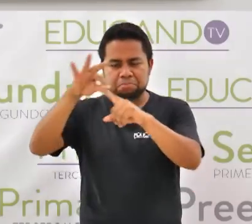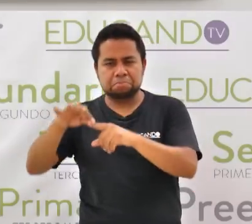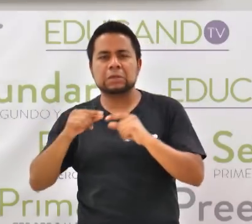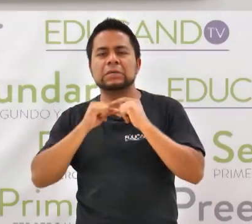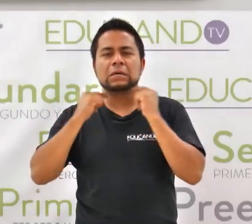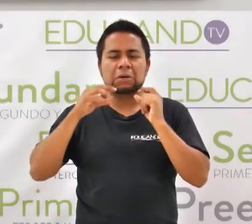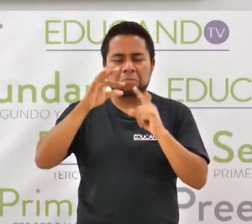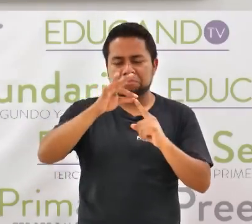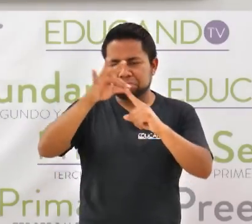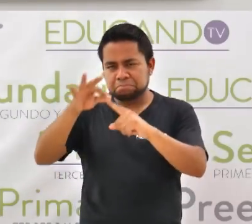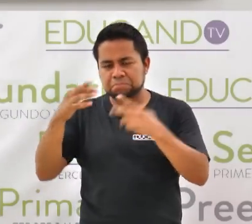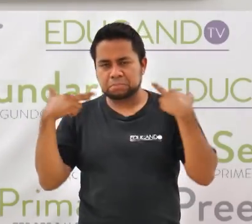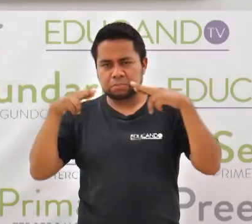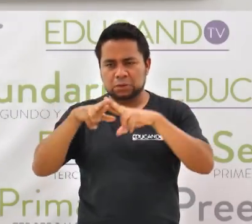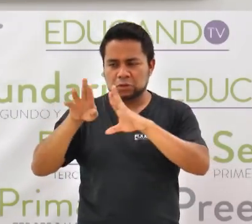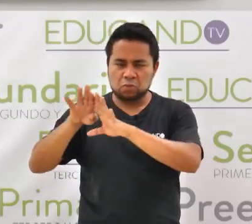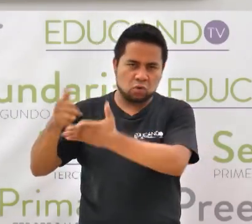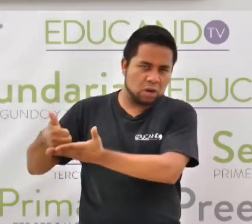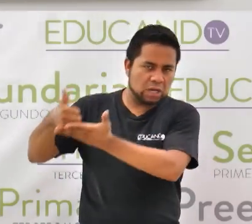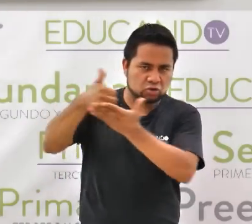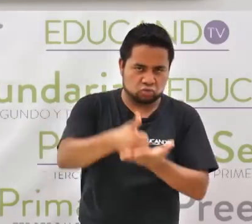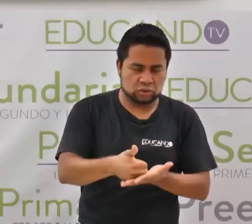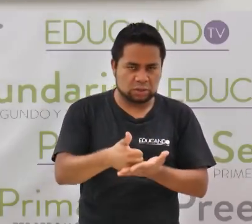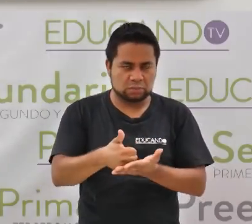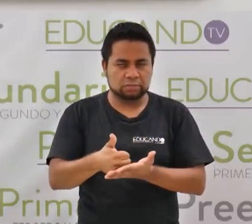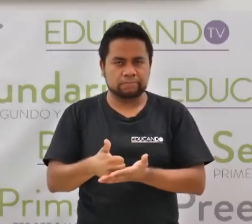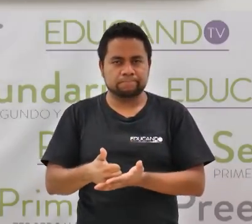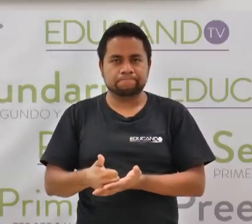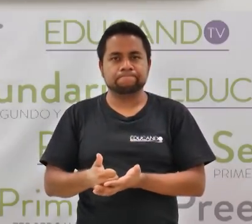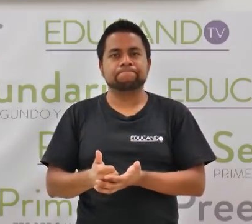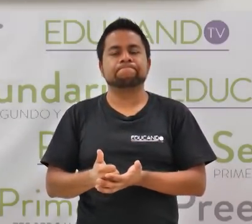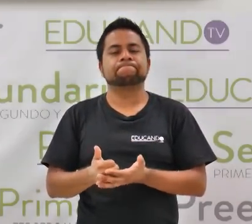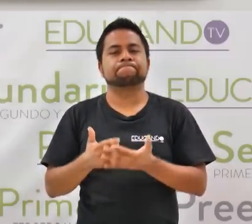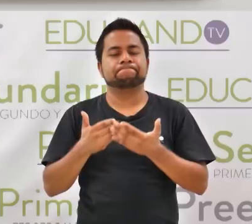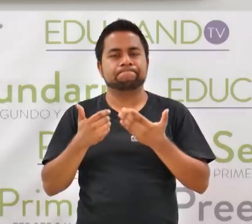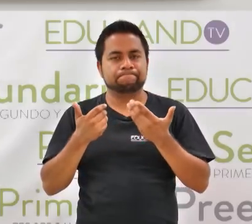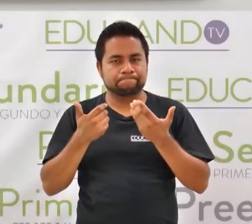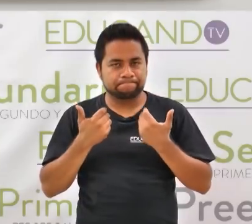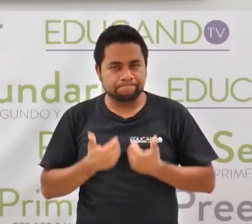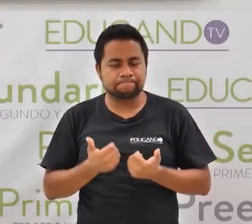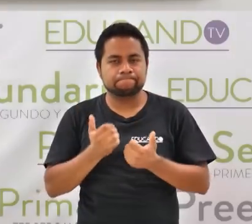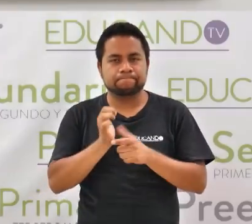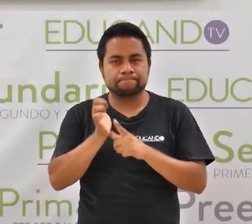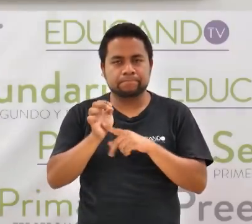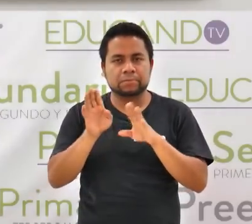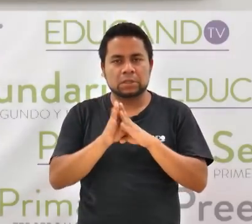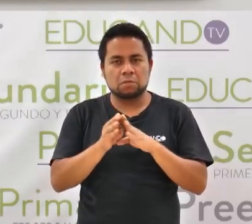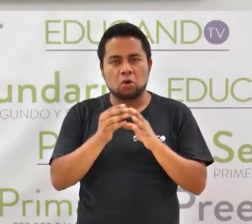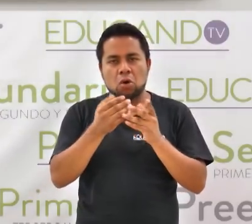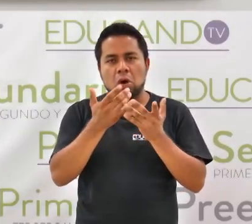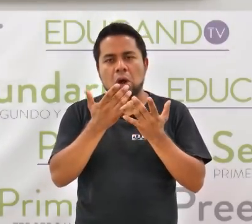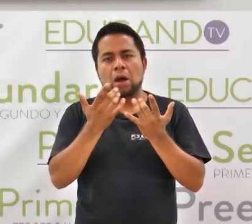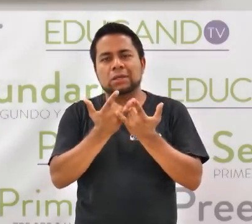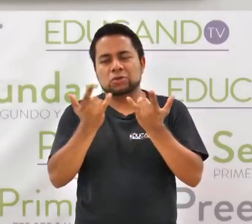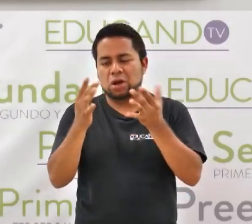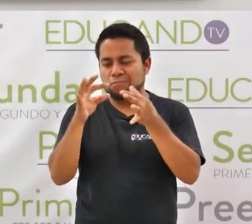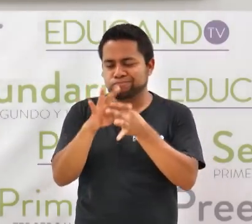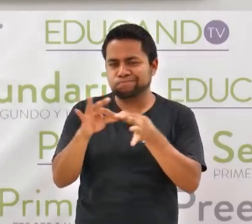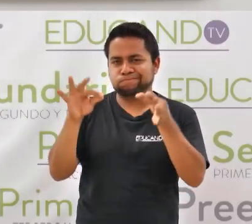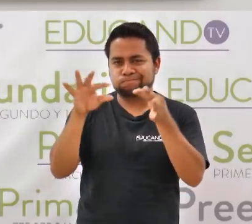un padre, o con un maestro, y que lo están ayudando. Entonces ya están creando una